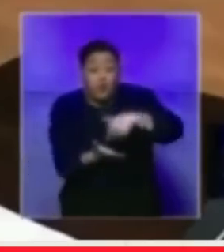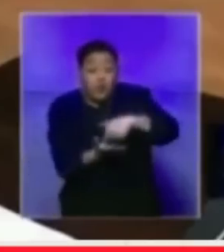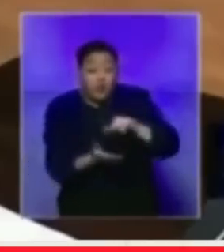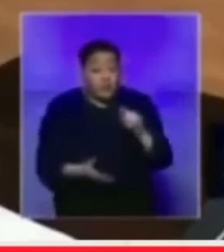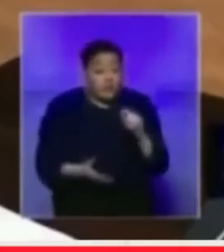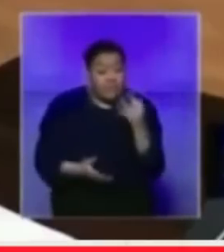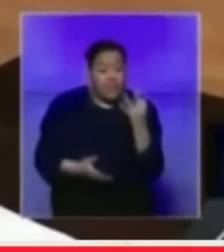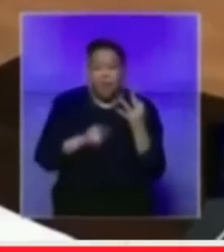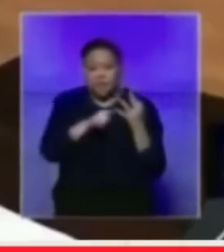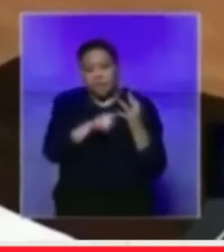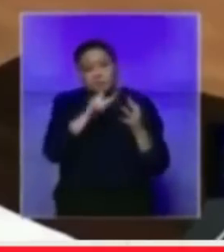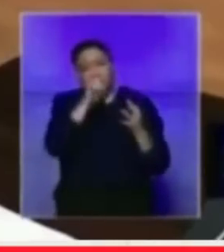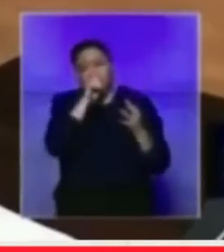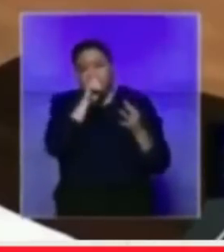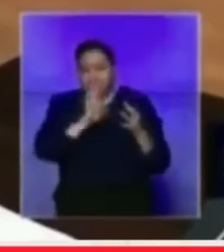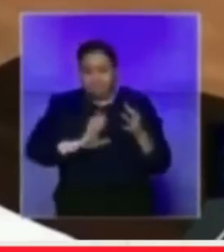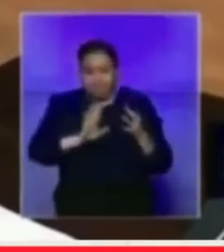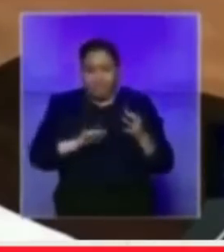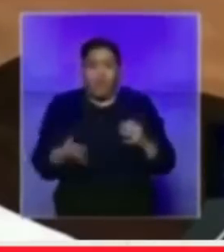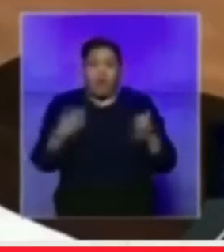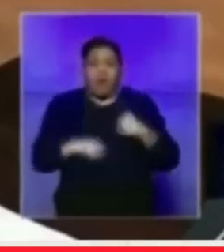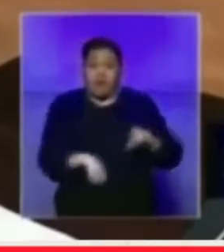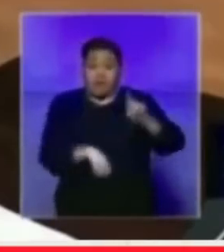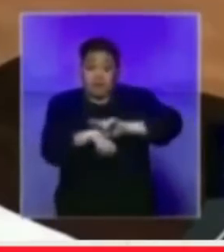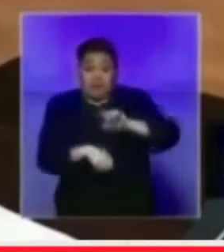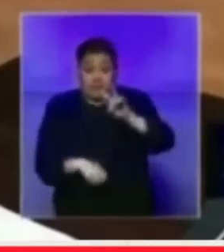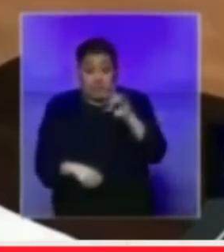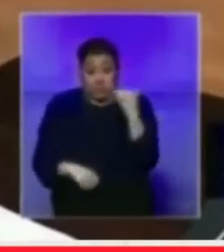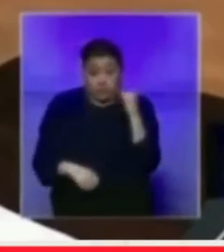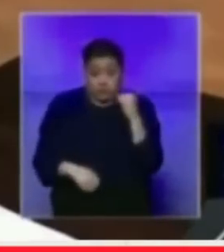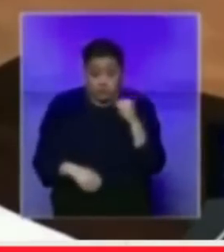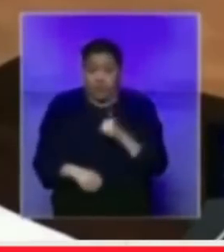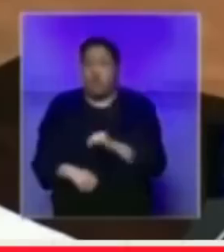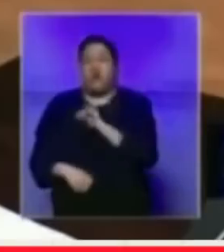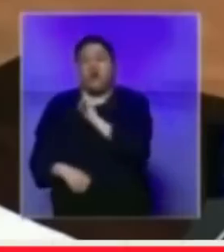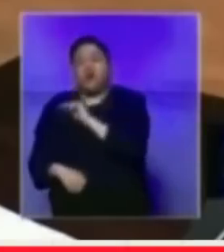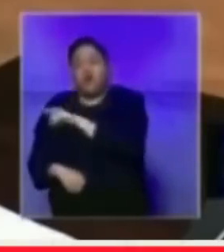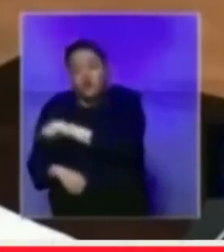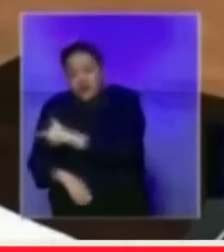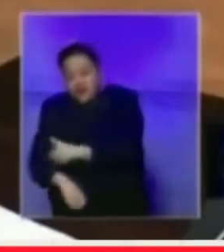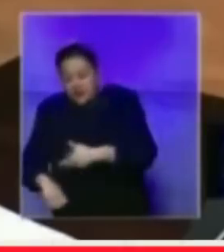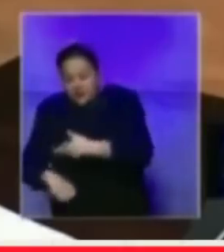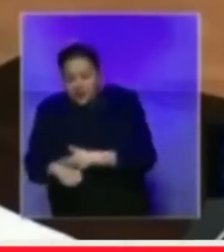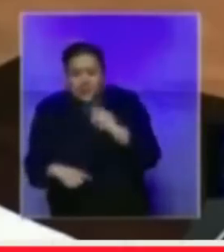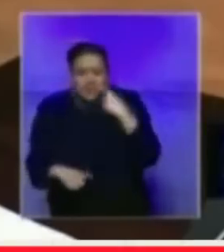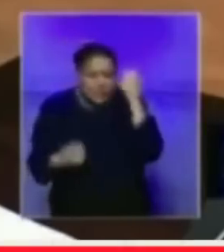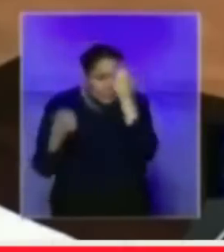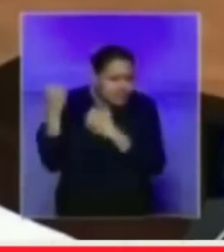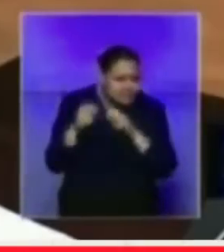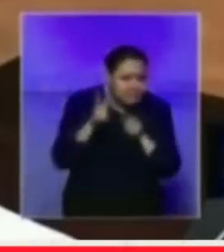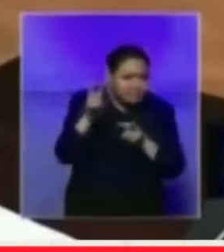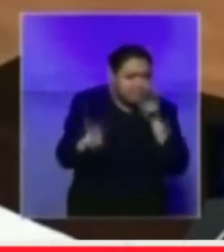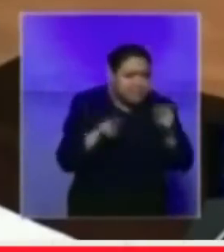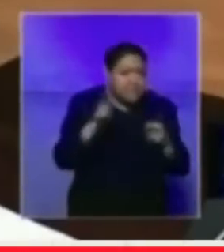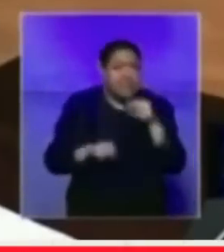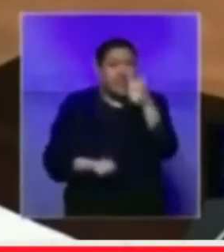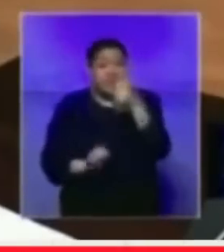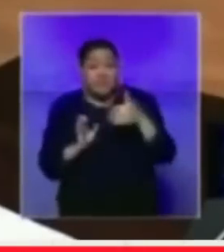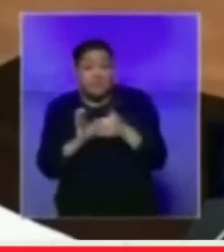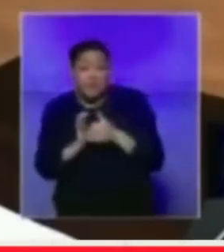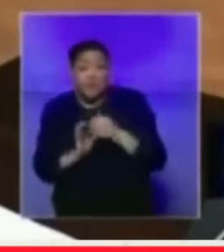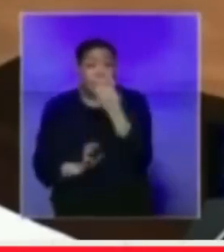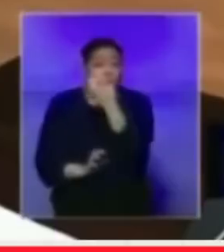se instalaron. Durante la jornada electoral, el Instituto Nacional Electoral reportó